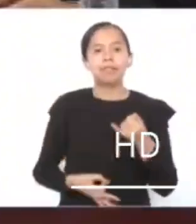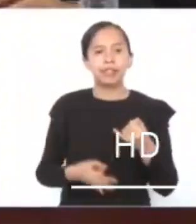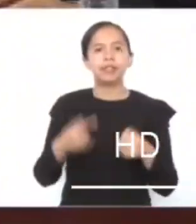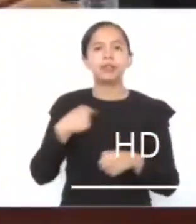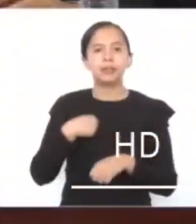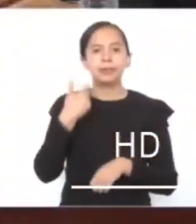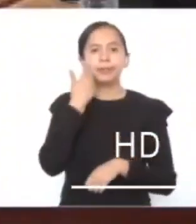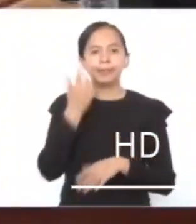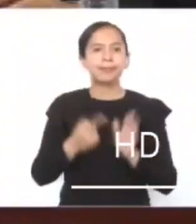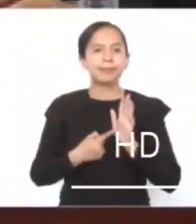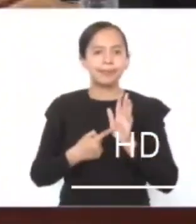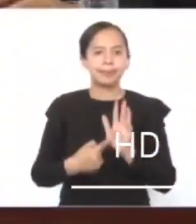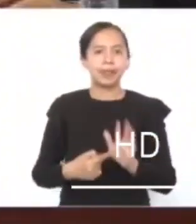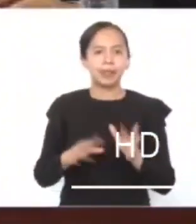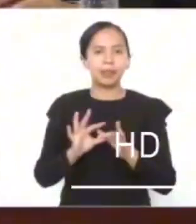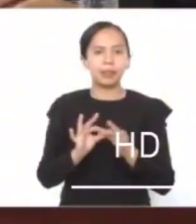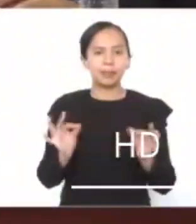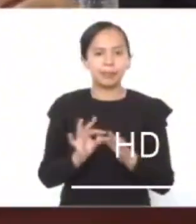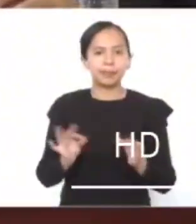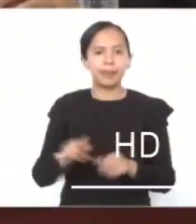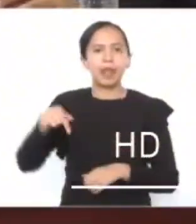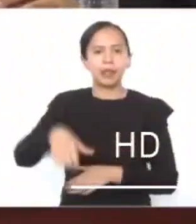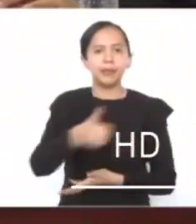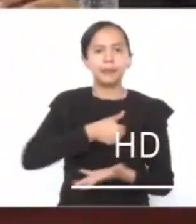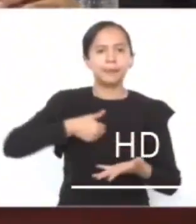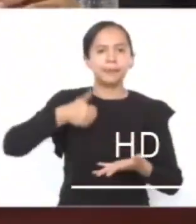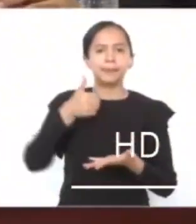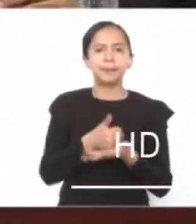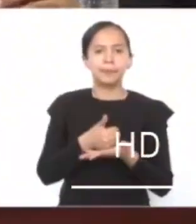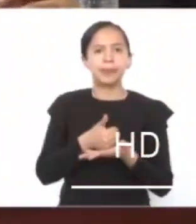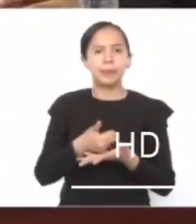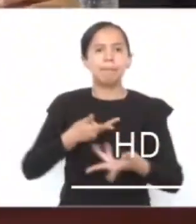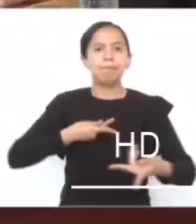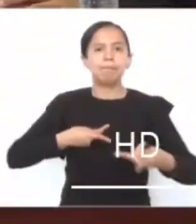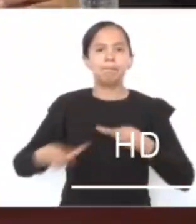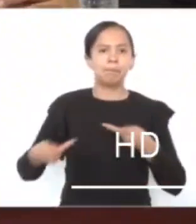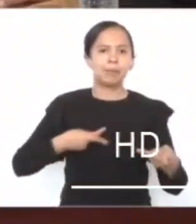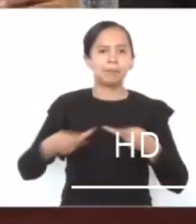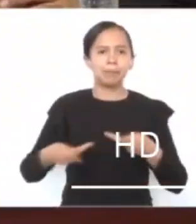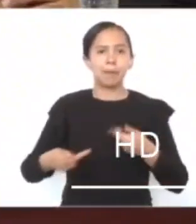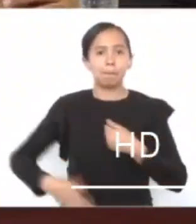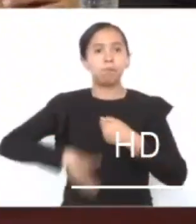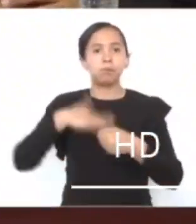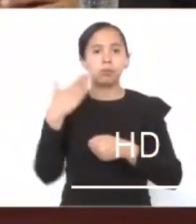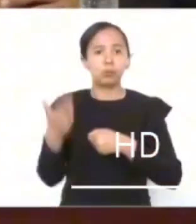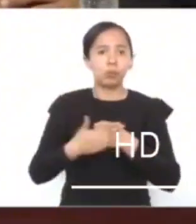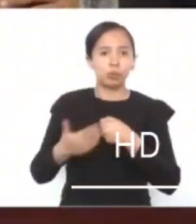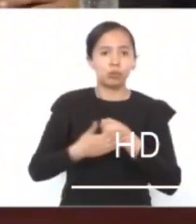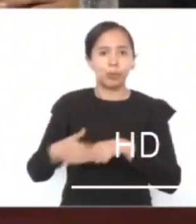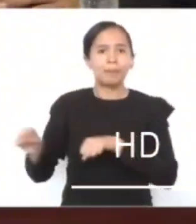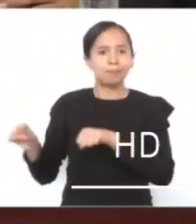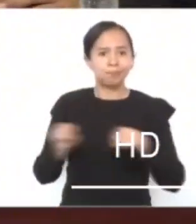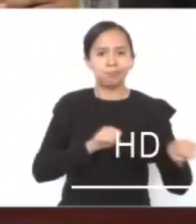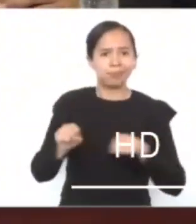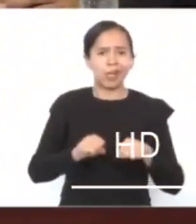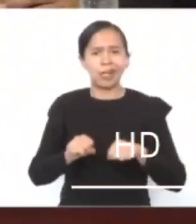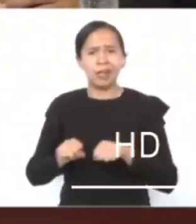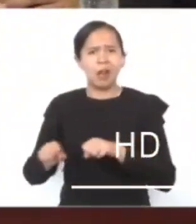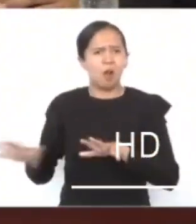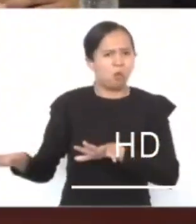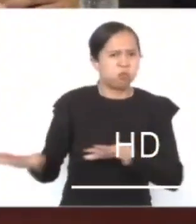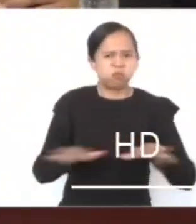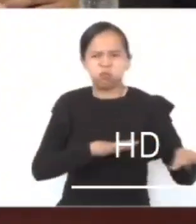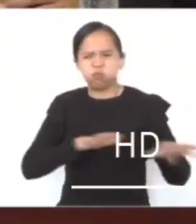quiero subrayar que la ciudad está preparada para enfrentar un sismo de alta